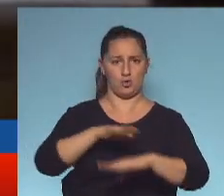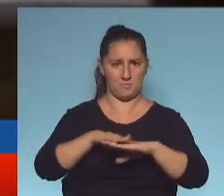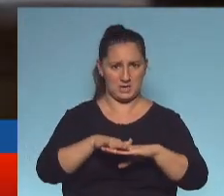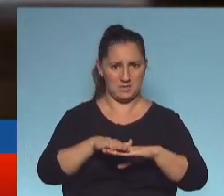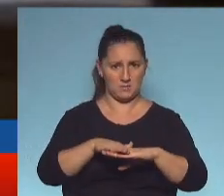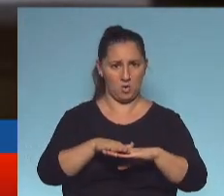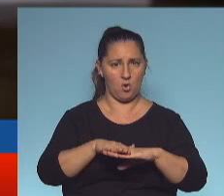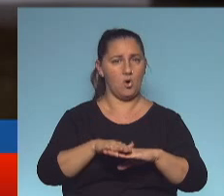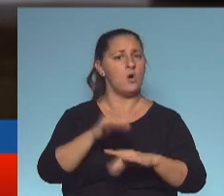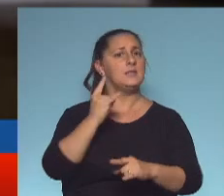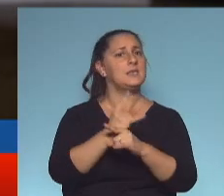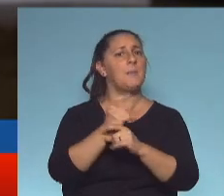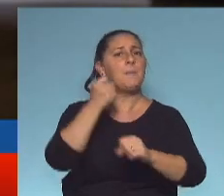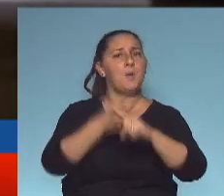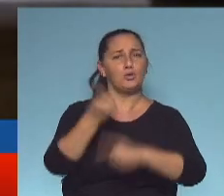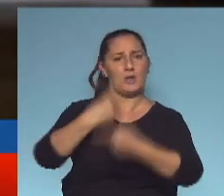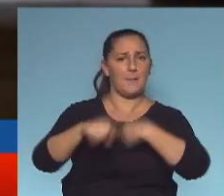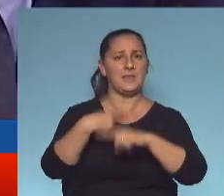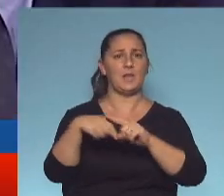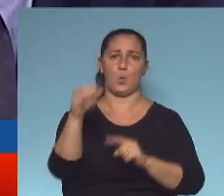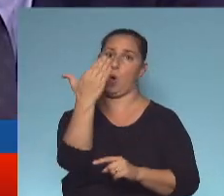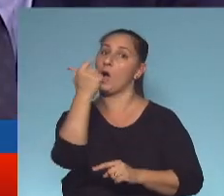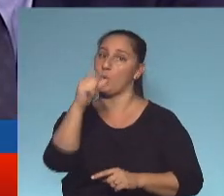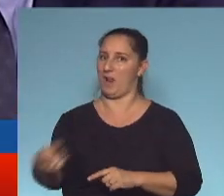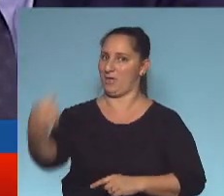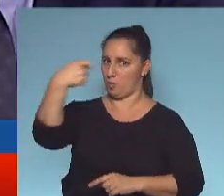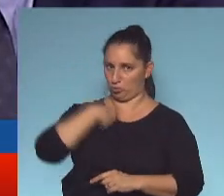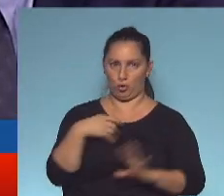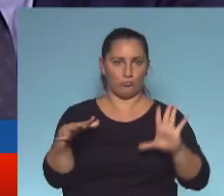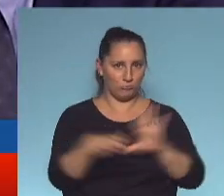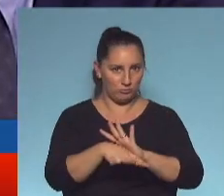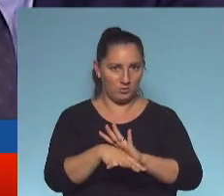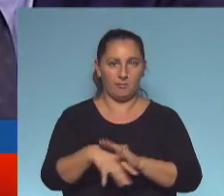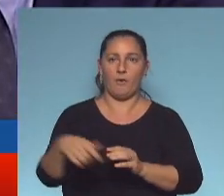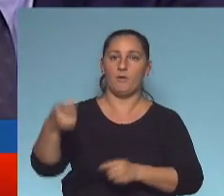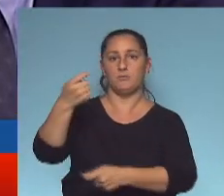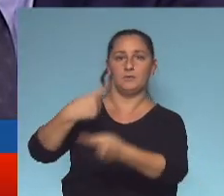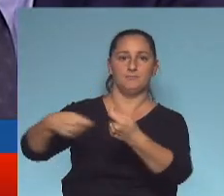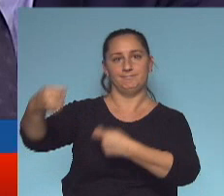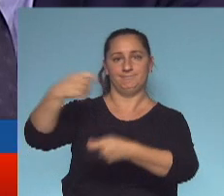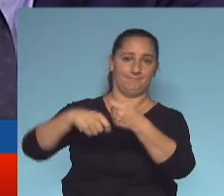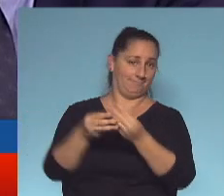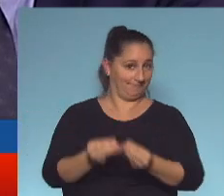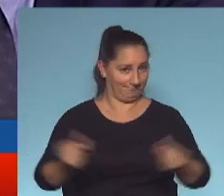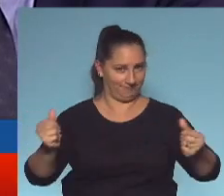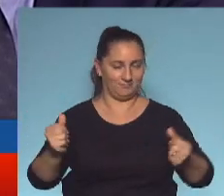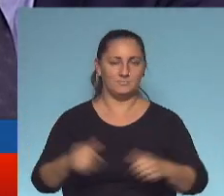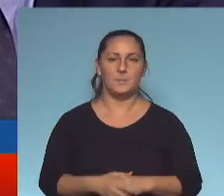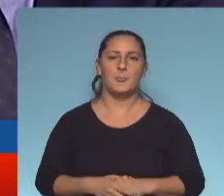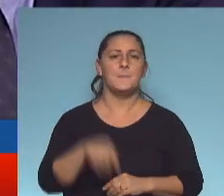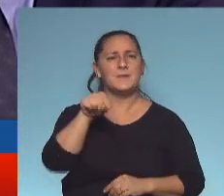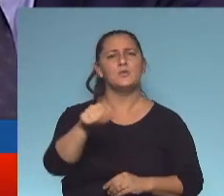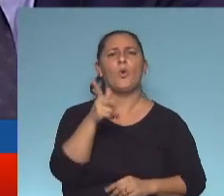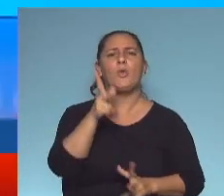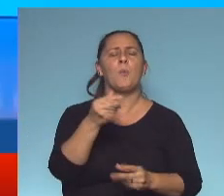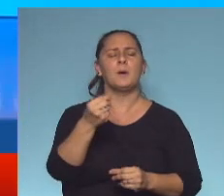Siempre y cuando sea bancarizado para que la devolución sea efectiva y no desaparezca en el camino, como desaparecen muchas cosas. Y esto lo señalo con